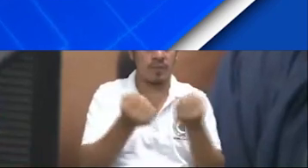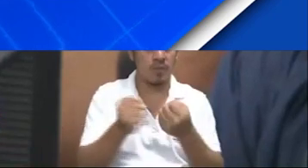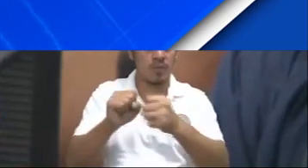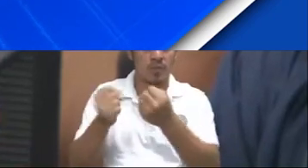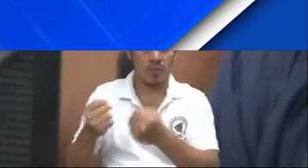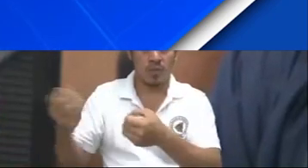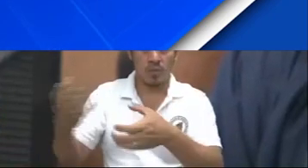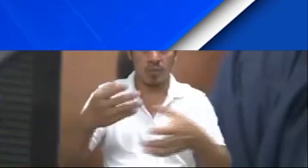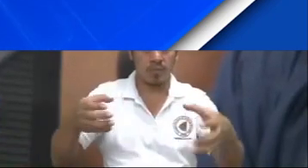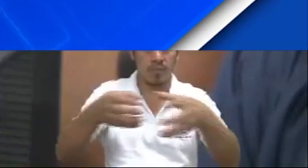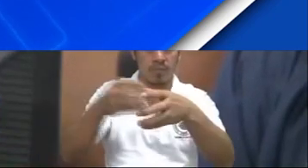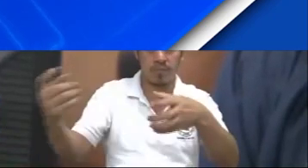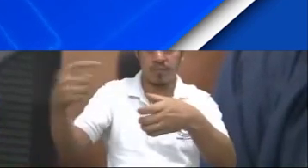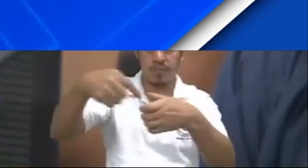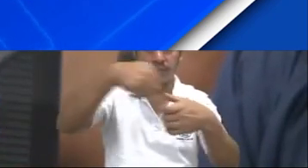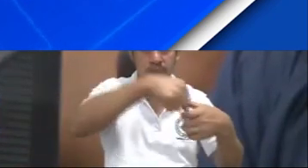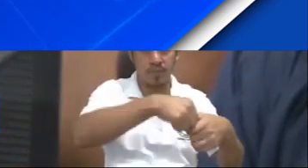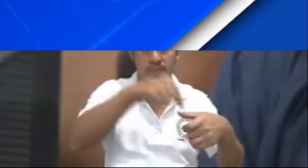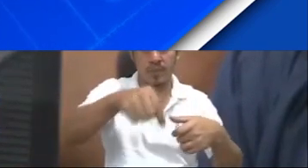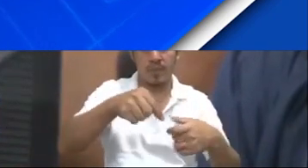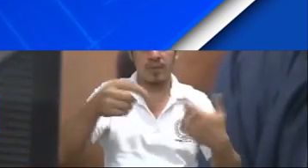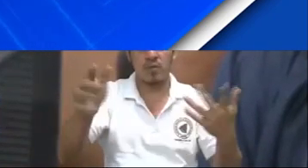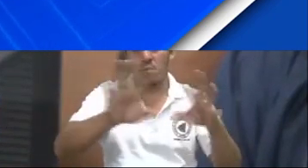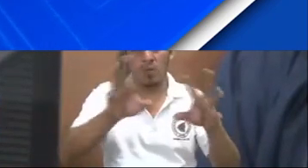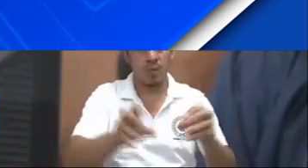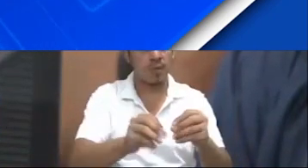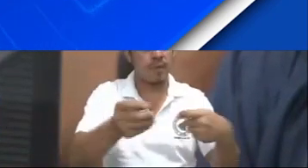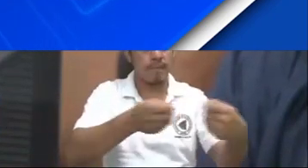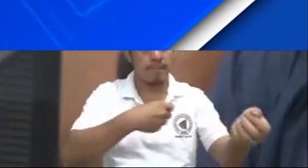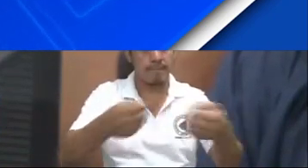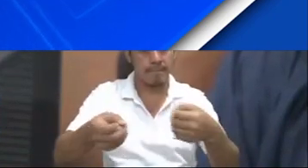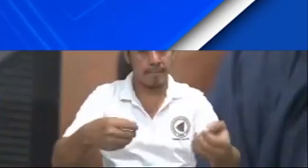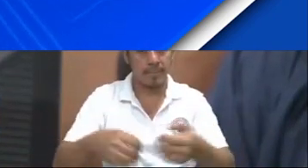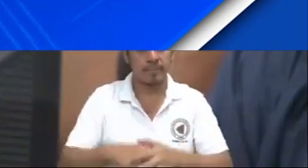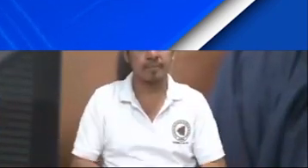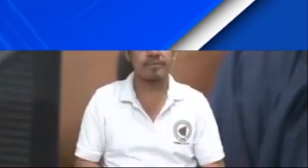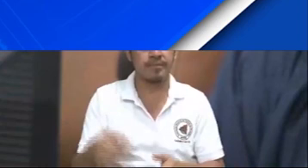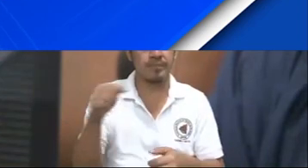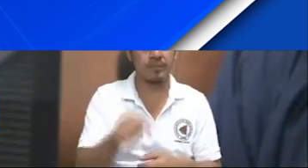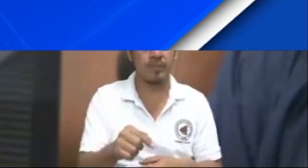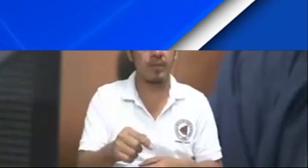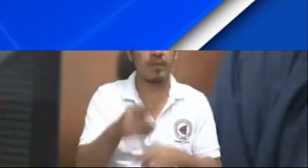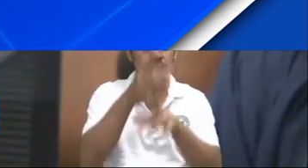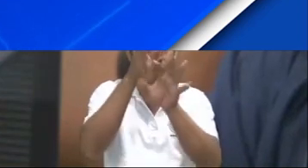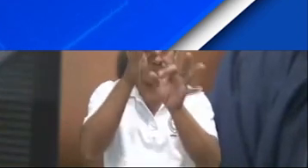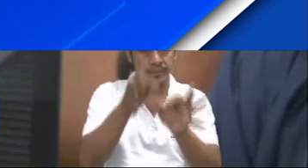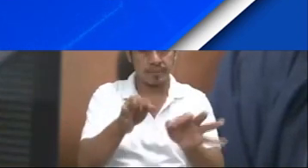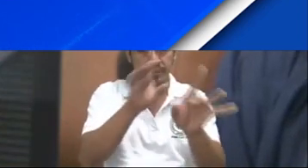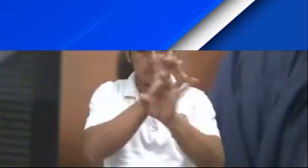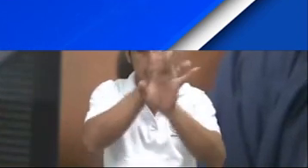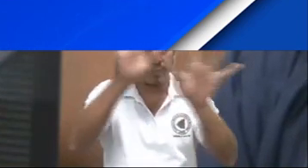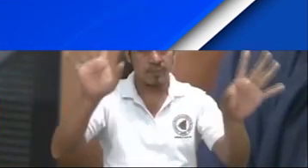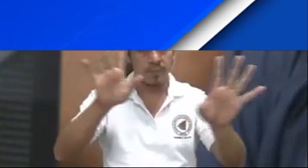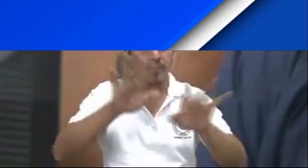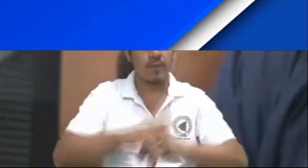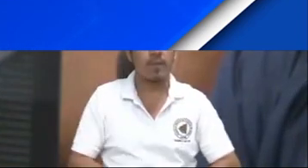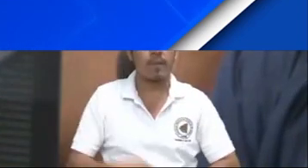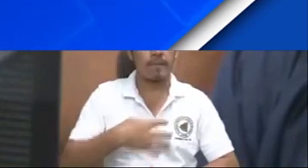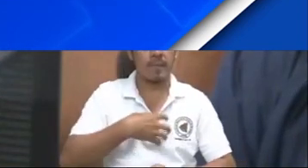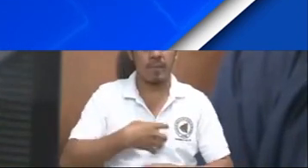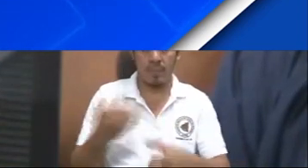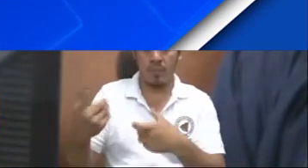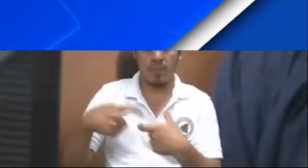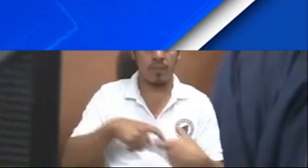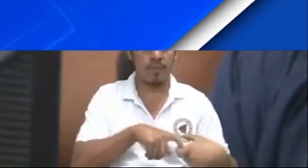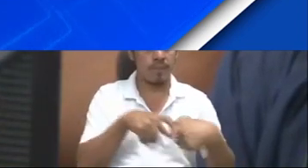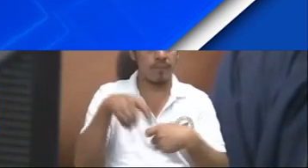asociatividad y logística y la exportación, teniendo muy claro que el cooperativismo